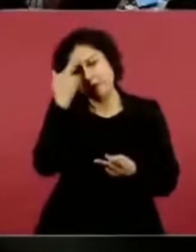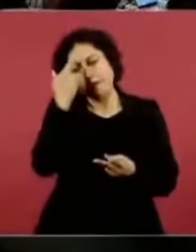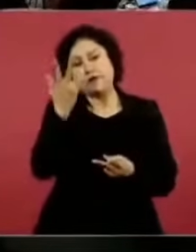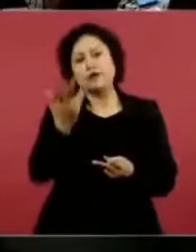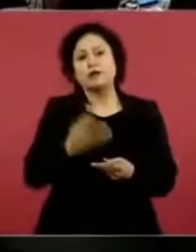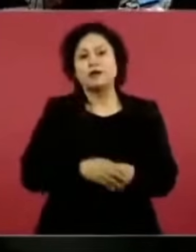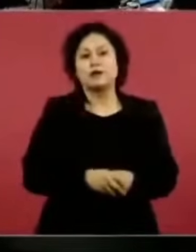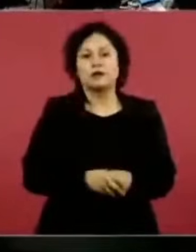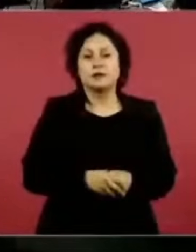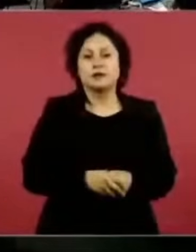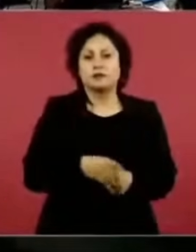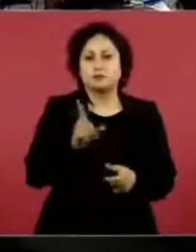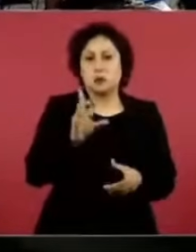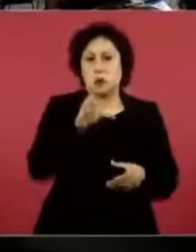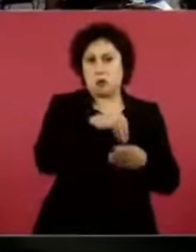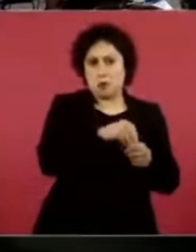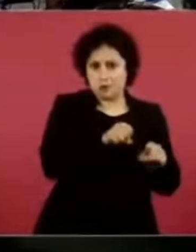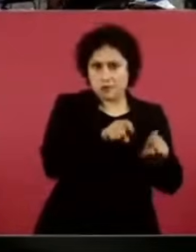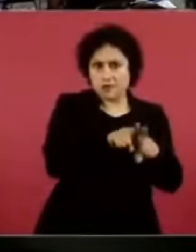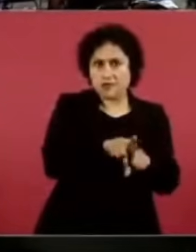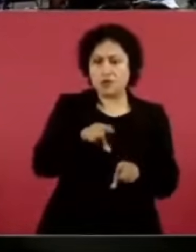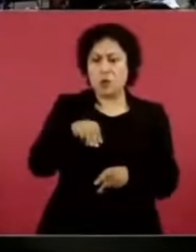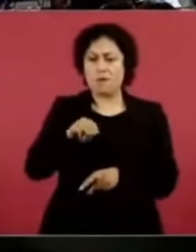Ahí escribe Lorenzo Meyer. O sea,